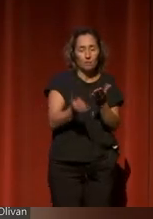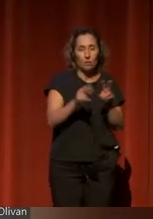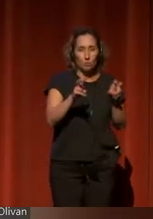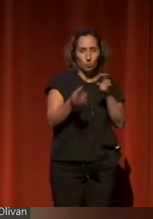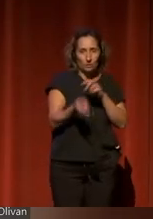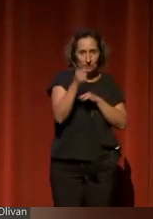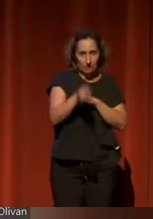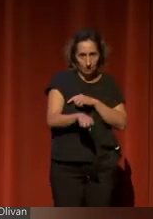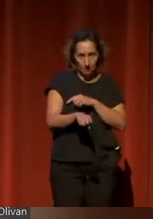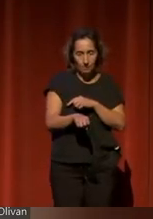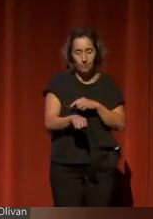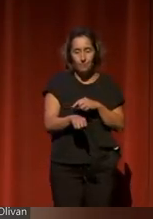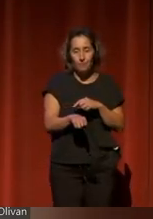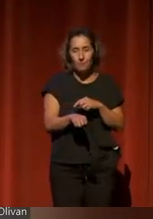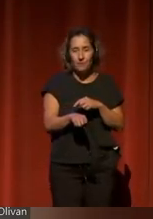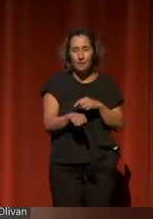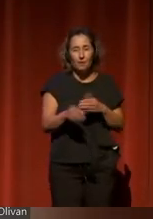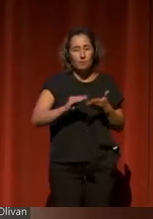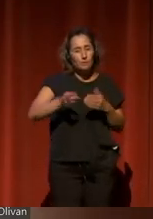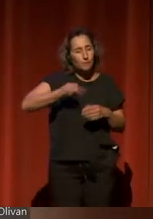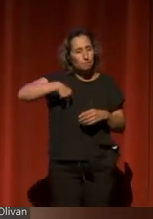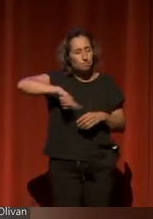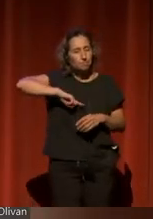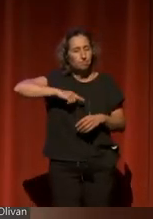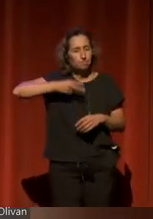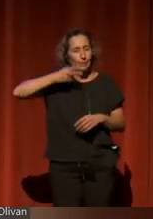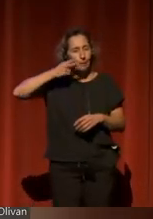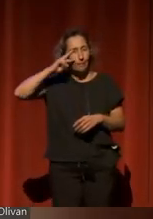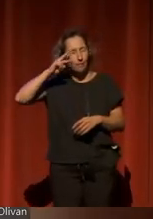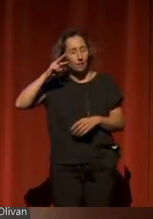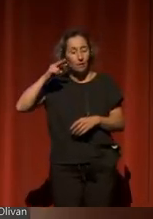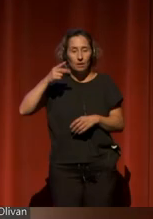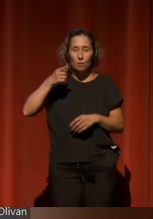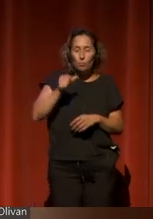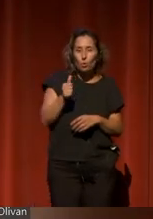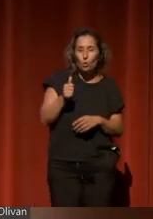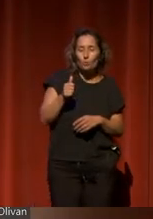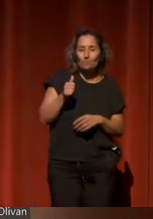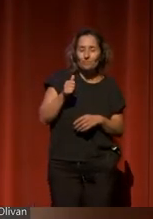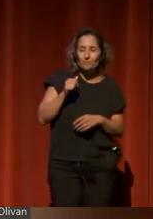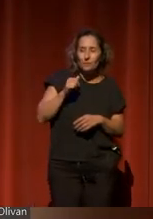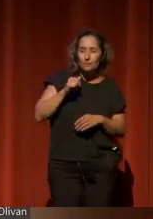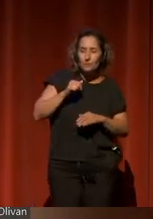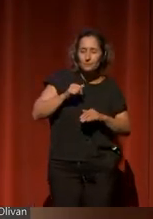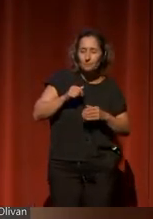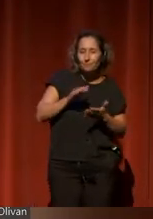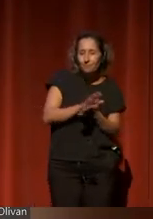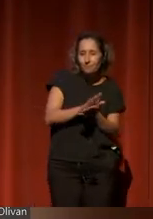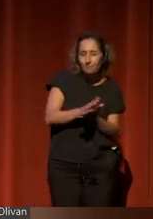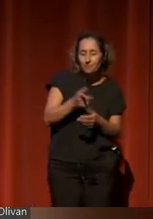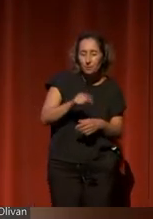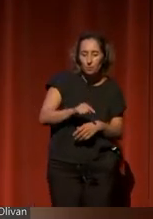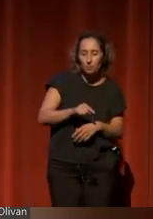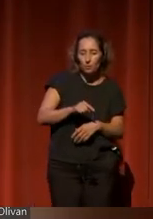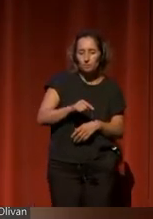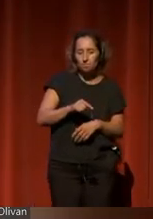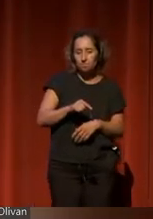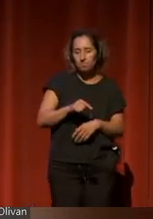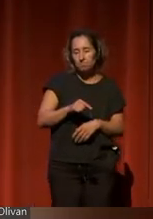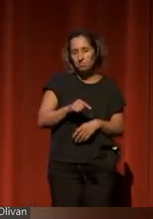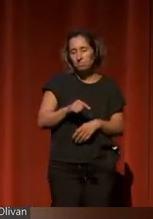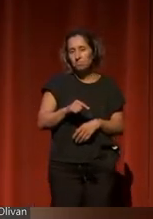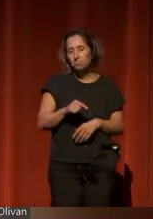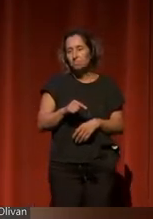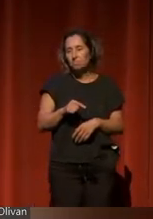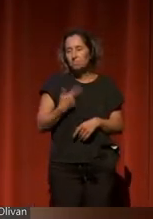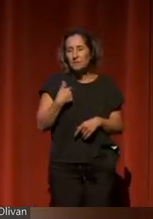suficientemente eh astutos Y Humildes Para eh Bueno pues conectarlos con